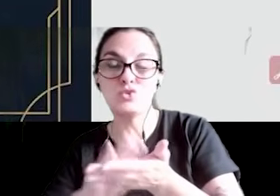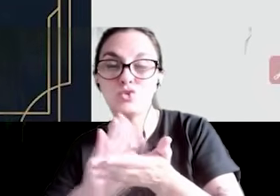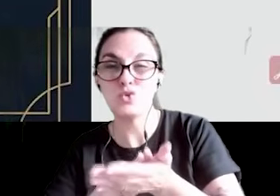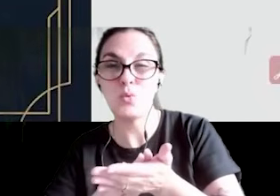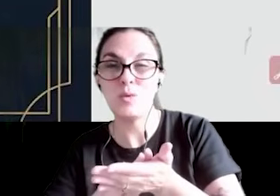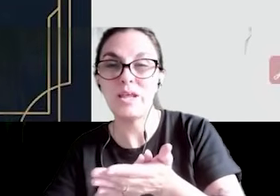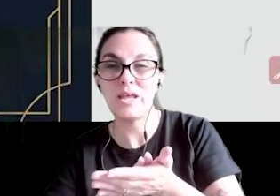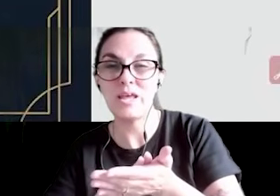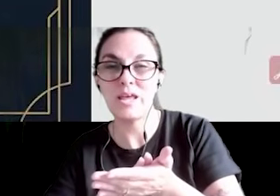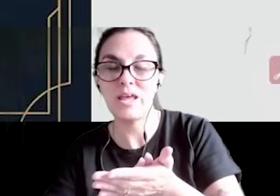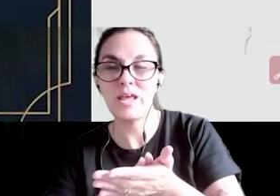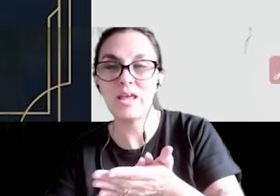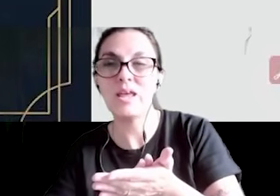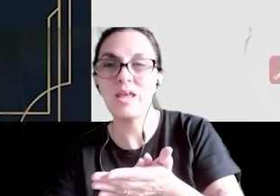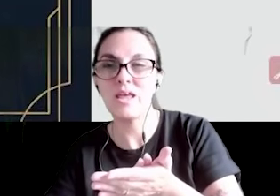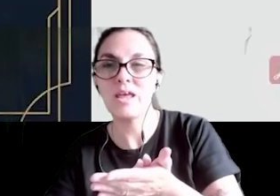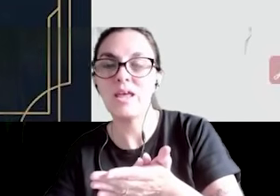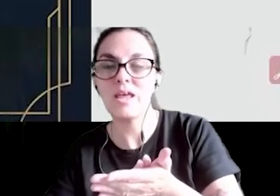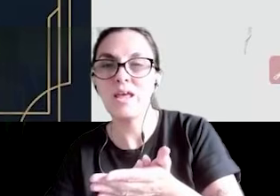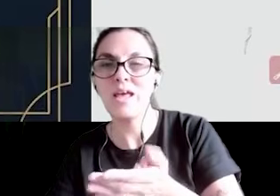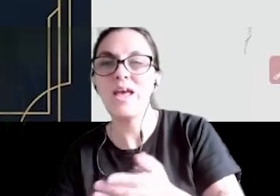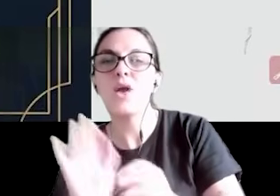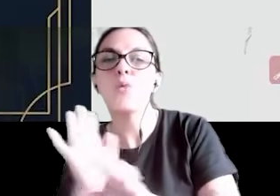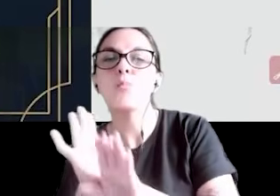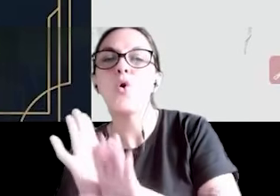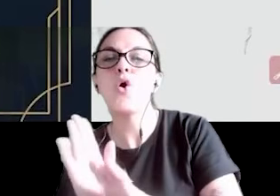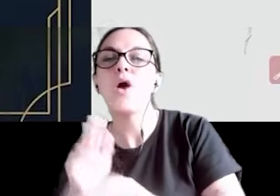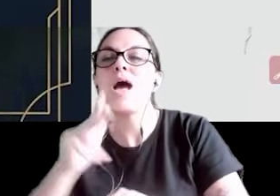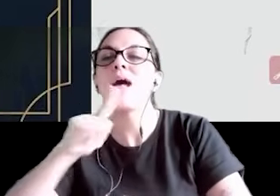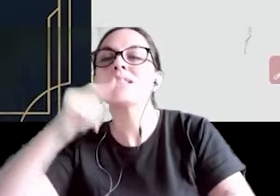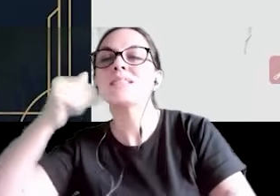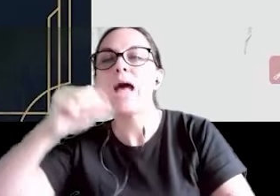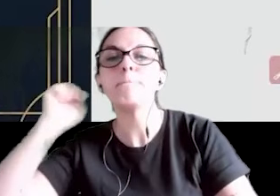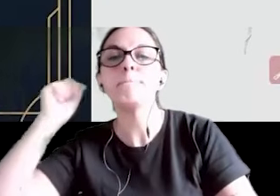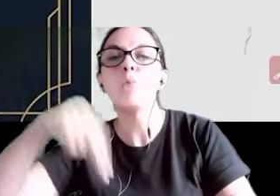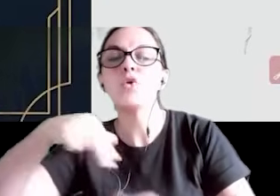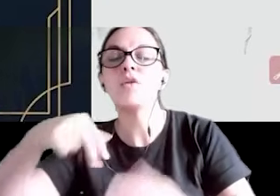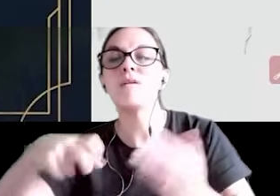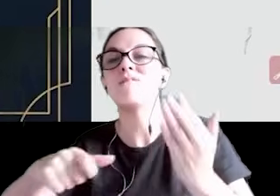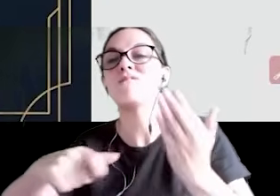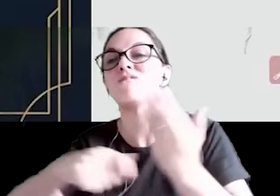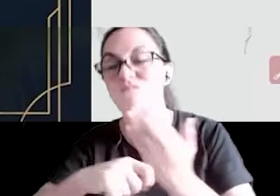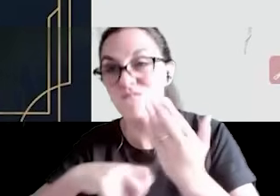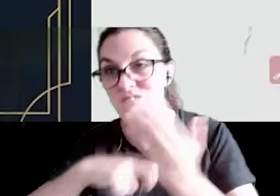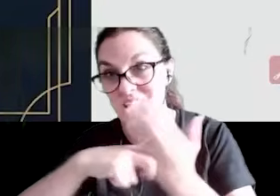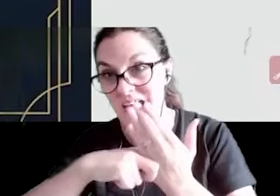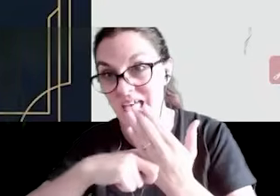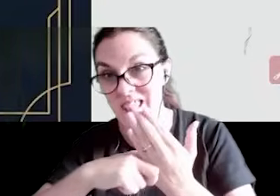la doctrina tapón fiscal que se utilizó dentro del régimen de regularización de activos de la 27740.